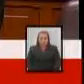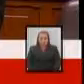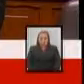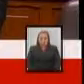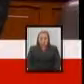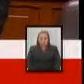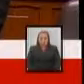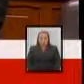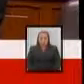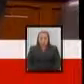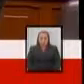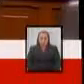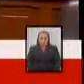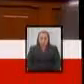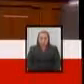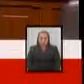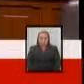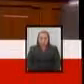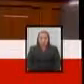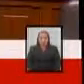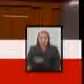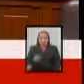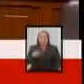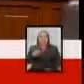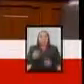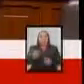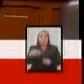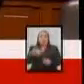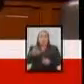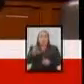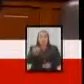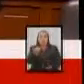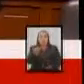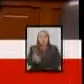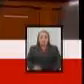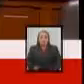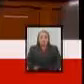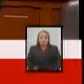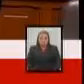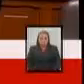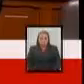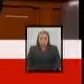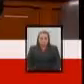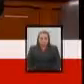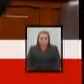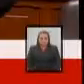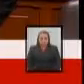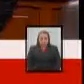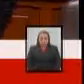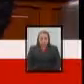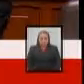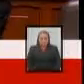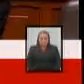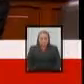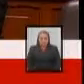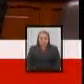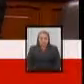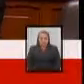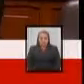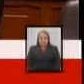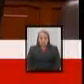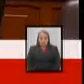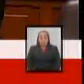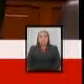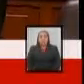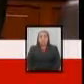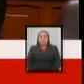jubilados. Los pescadores jubilados se encuentran 16 meses sin cobrar un solo centavo. Y es